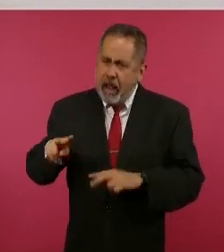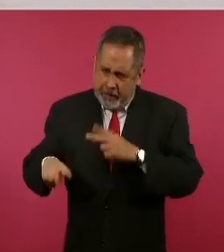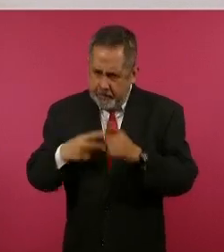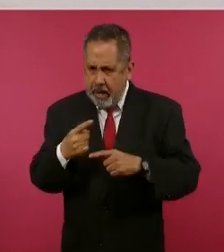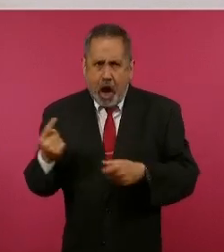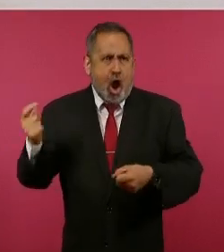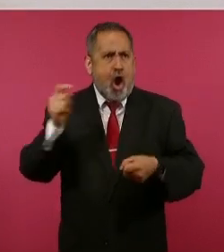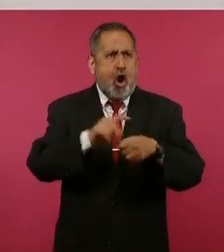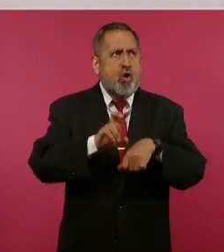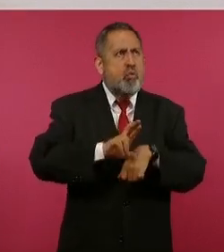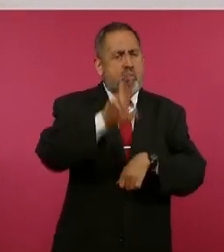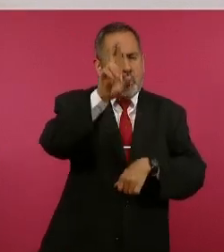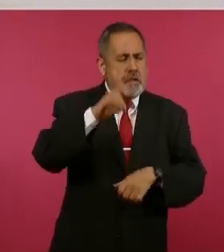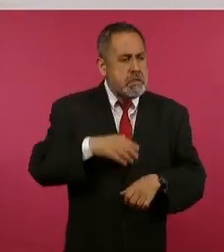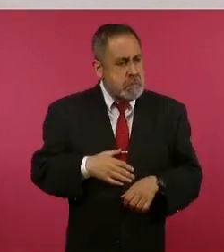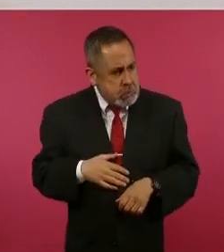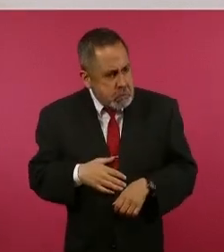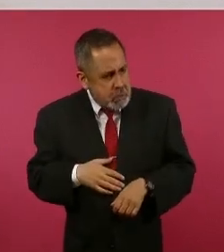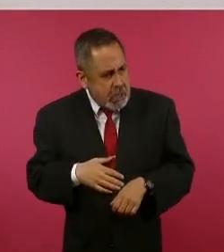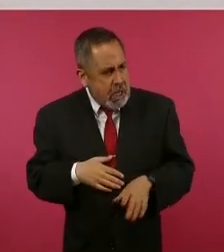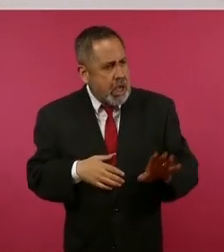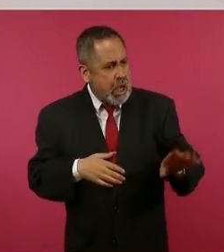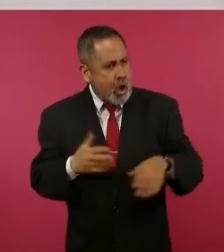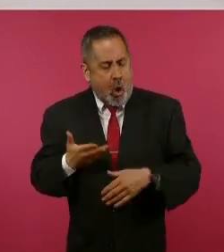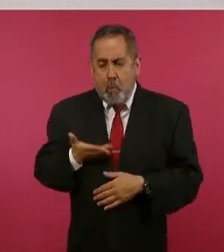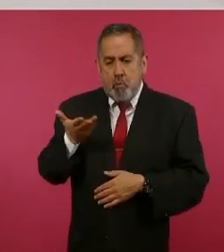propusimos a la…